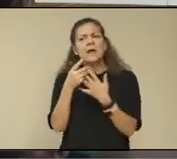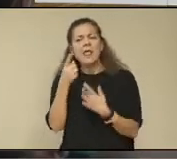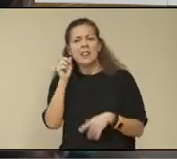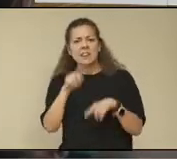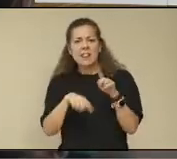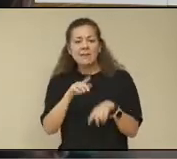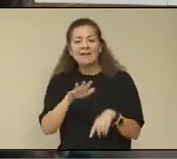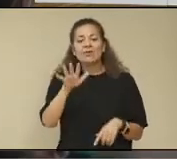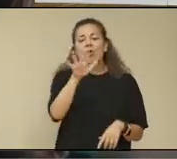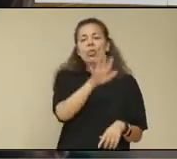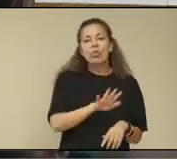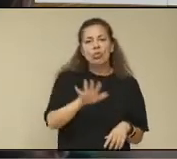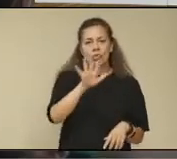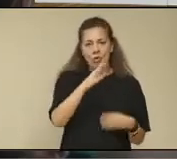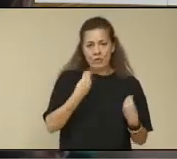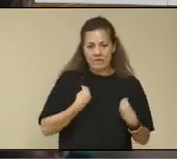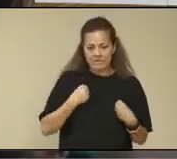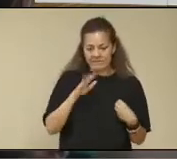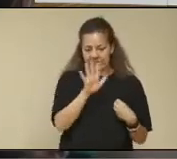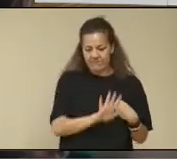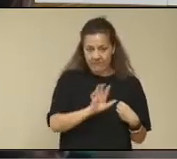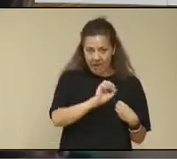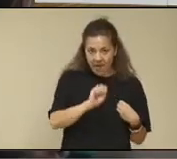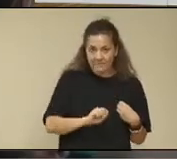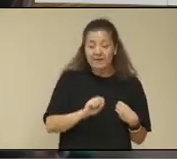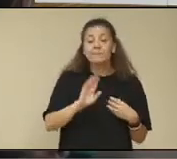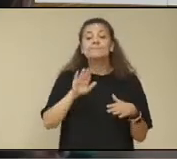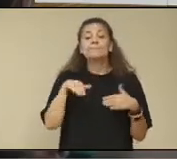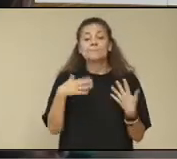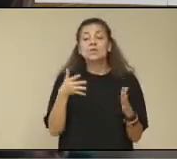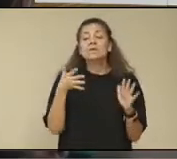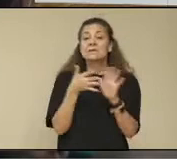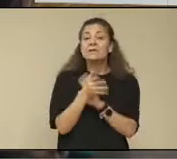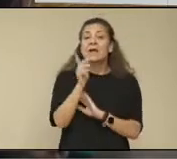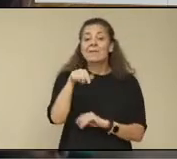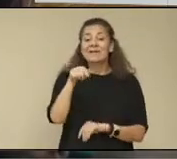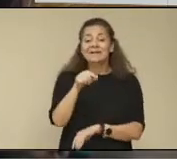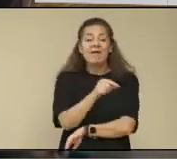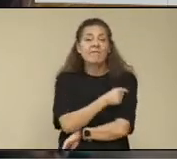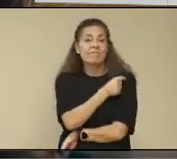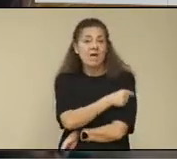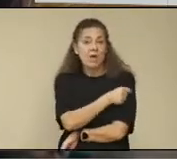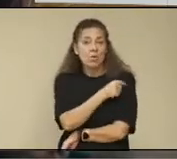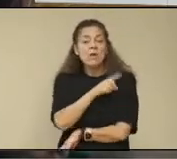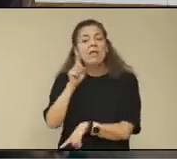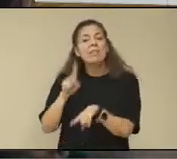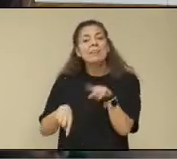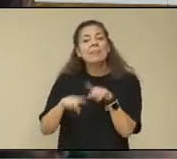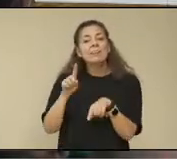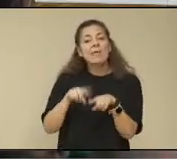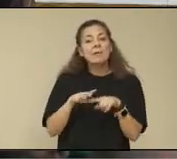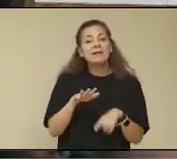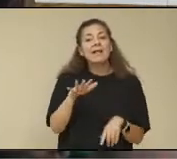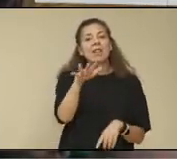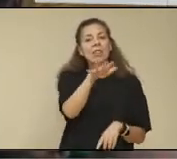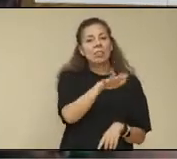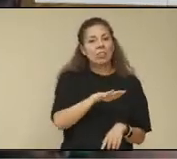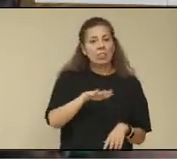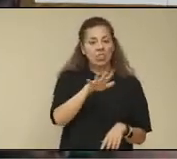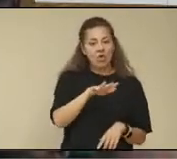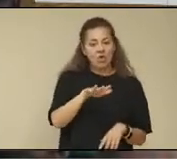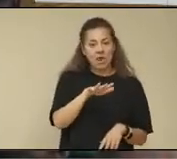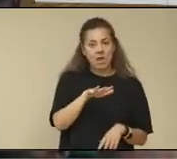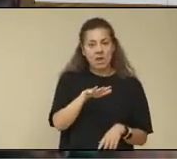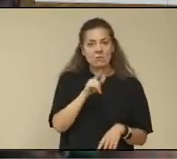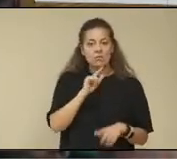del sitio geográfico, lo que indica también que esta vacuna, dependiendo de la localización,